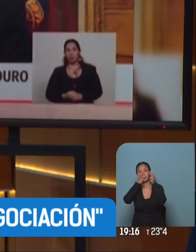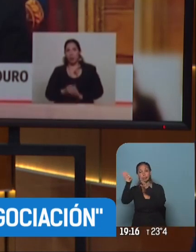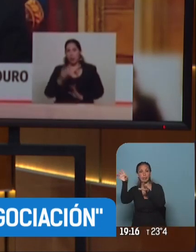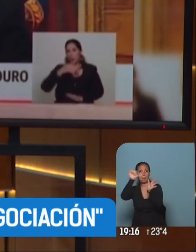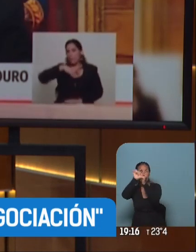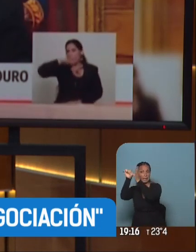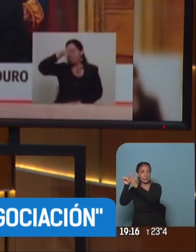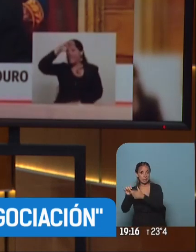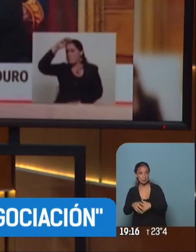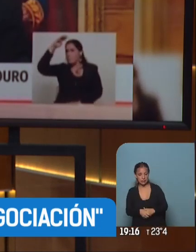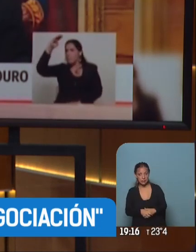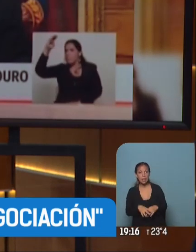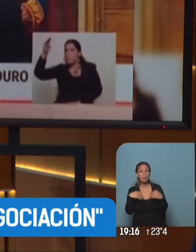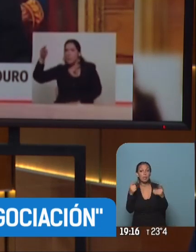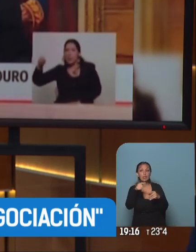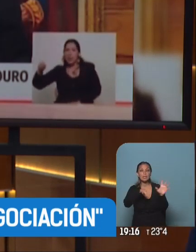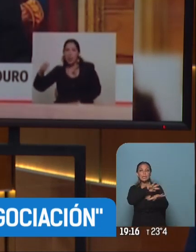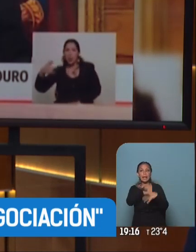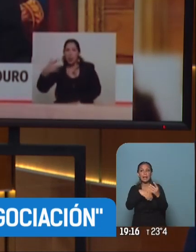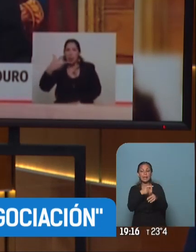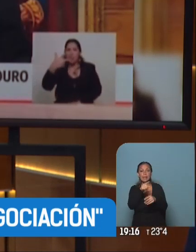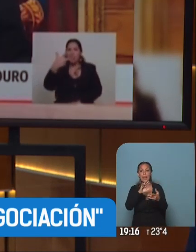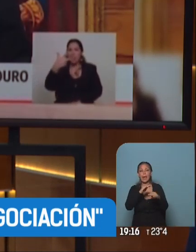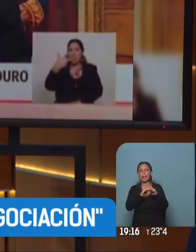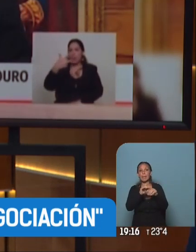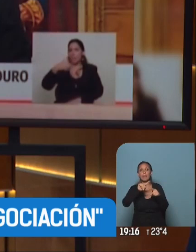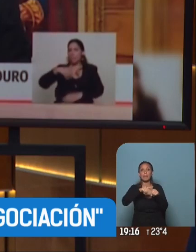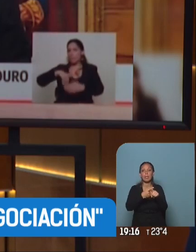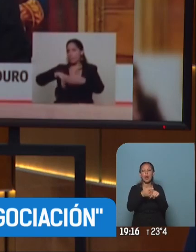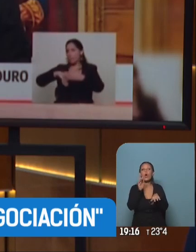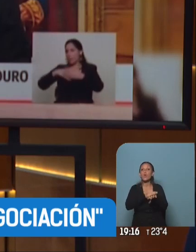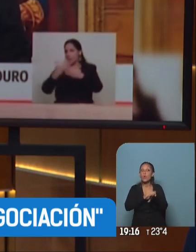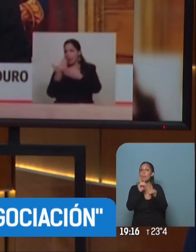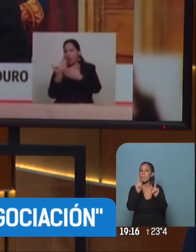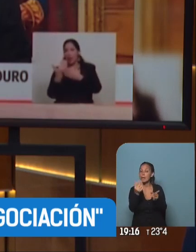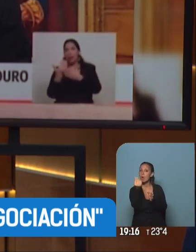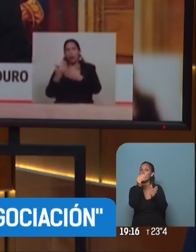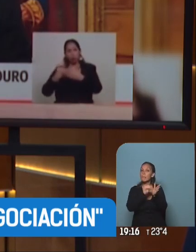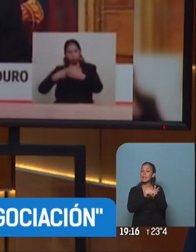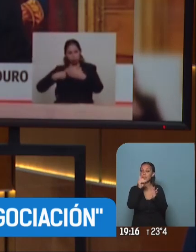punto de vista político institucional, causada por la caída del precio del petróleo, en Venezuela,